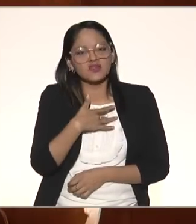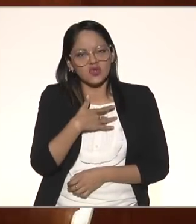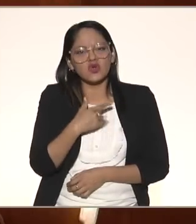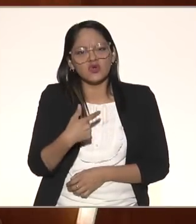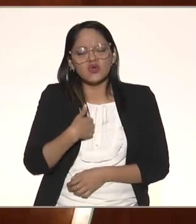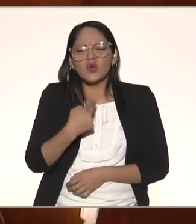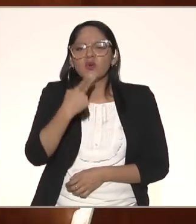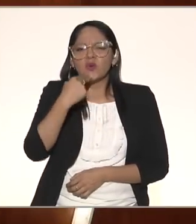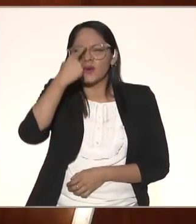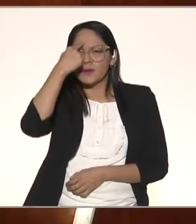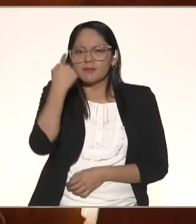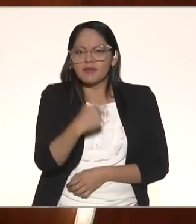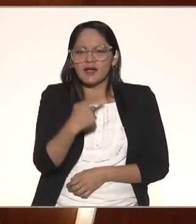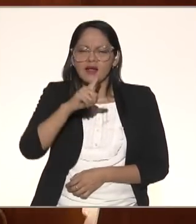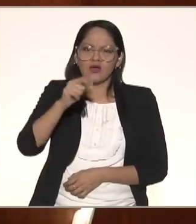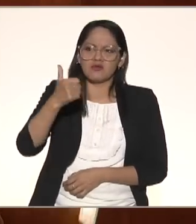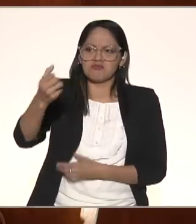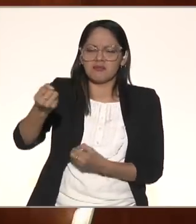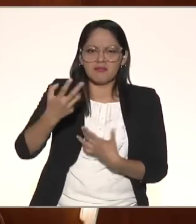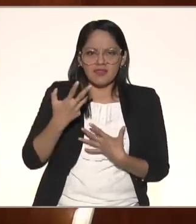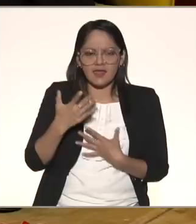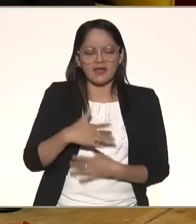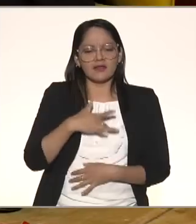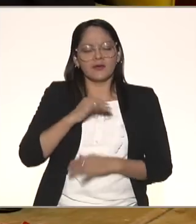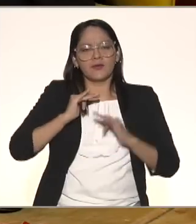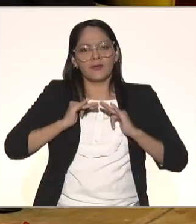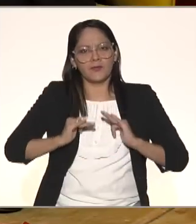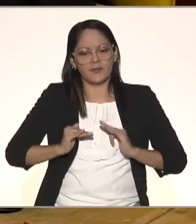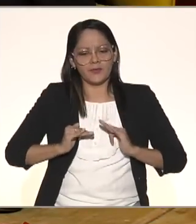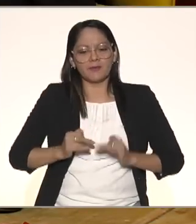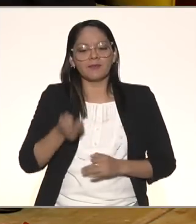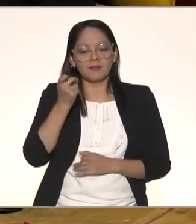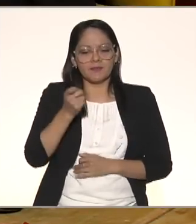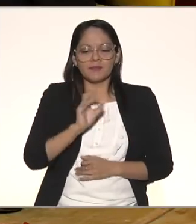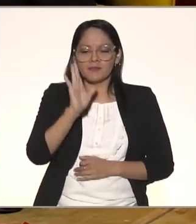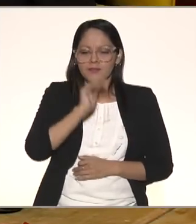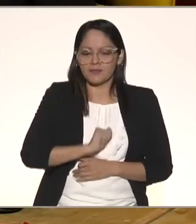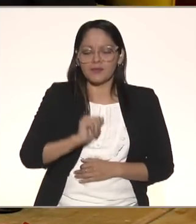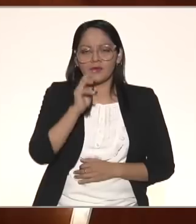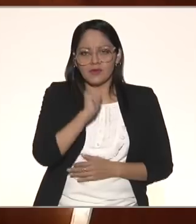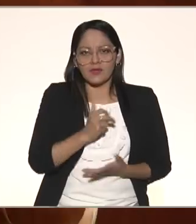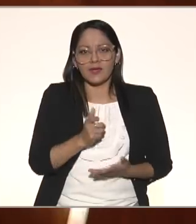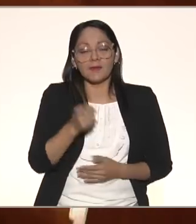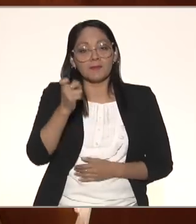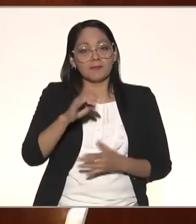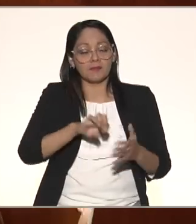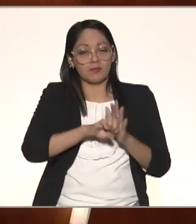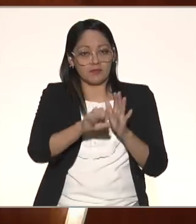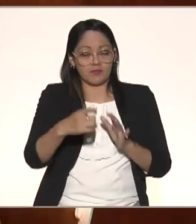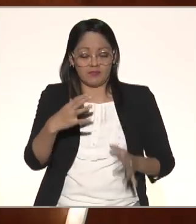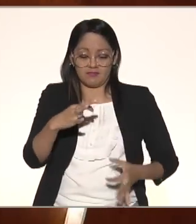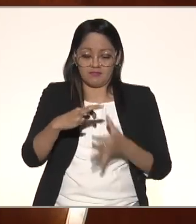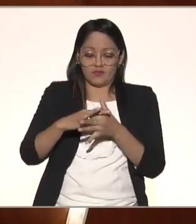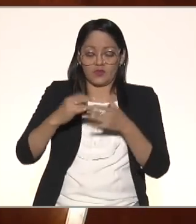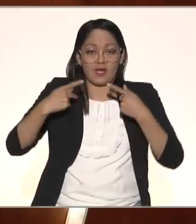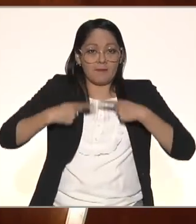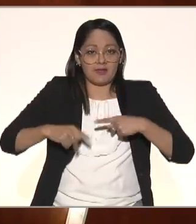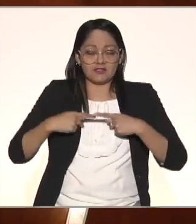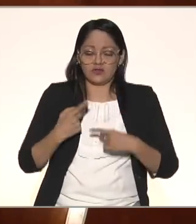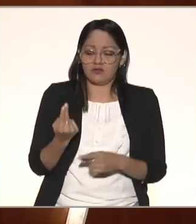para taponear mi huella de abandono y me produce alivio. Y por eso no lo puedo soltar. Si me apego a una persona, a una pareja en